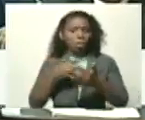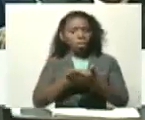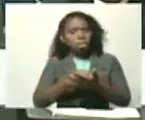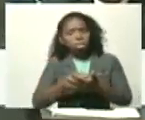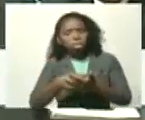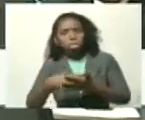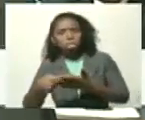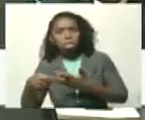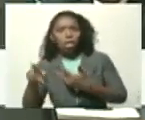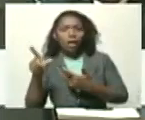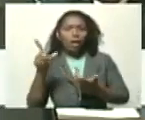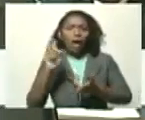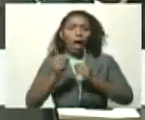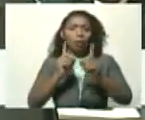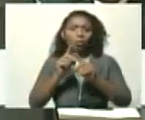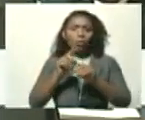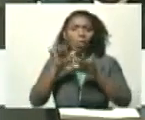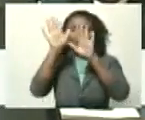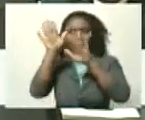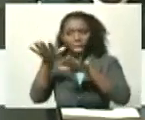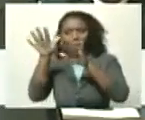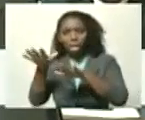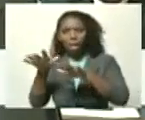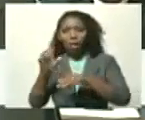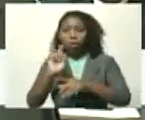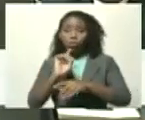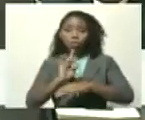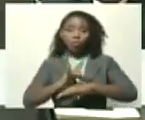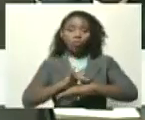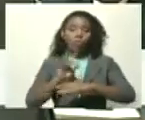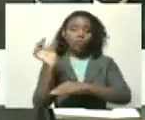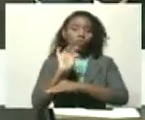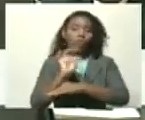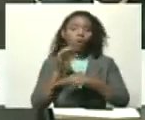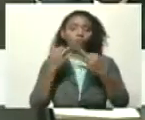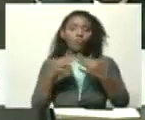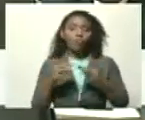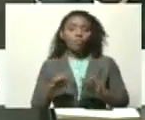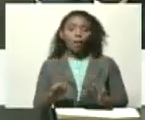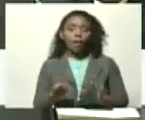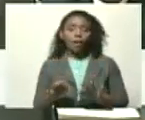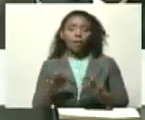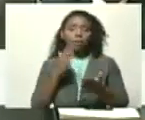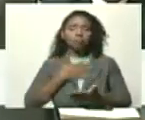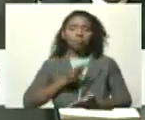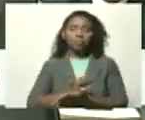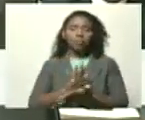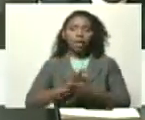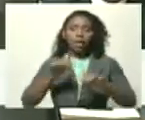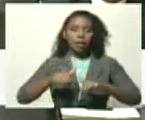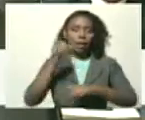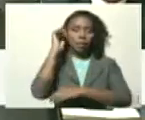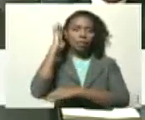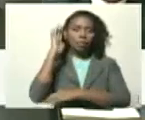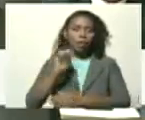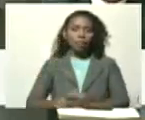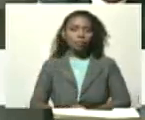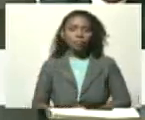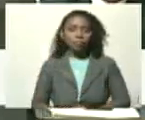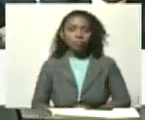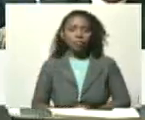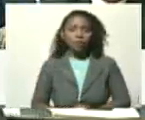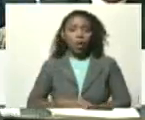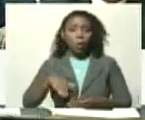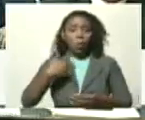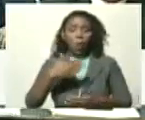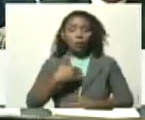lacayos y lacayas, no ha trastocado el funcionamiento normal y armónico de este Parlamento. Cuando